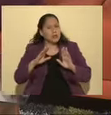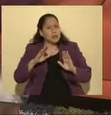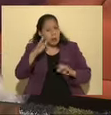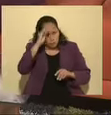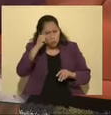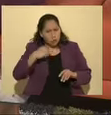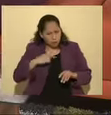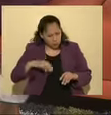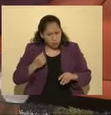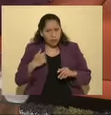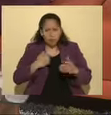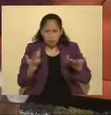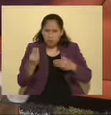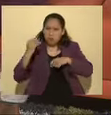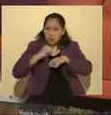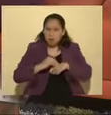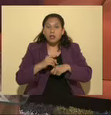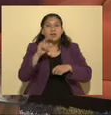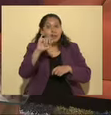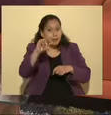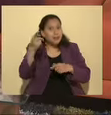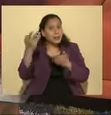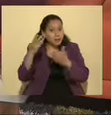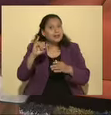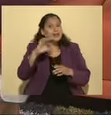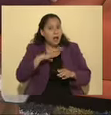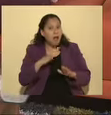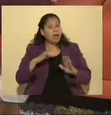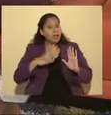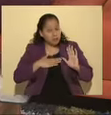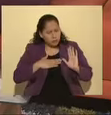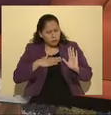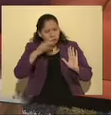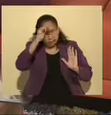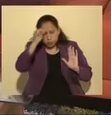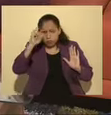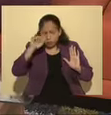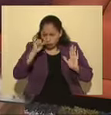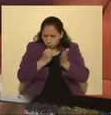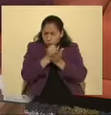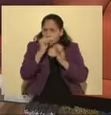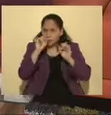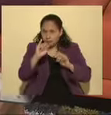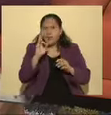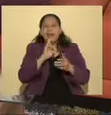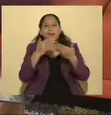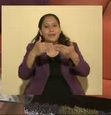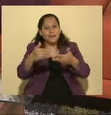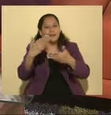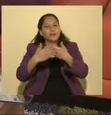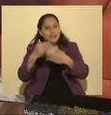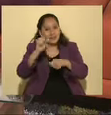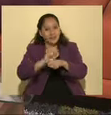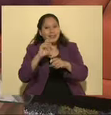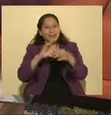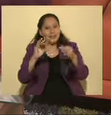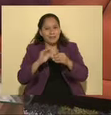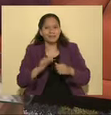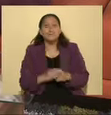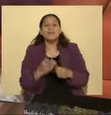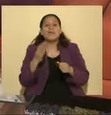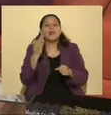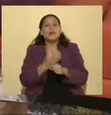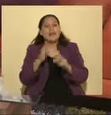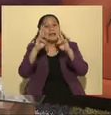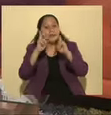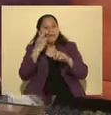Está grabado, señores. Sí existe el compromiso. Claro que existe. Pues que tengas excelente fin de semana. Va, gracias. Gracias. Y hablando de